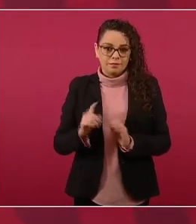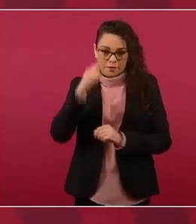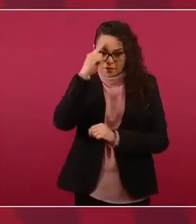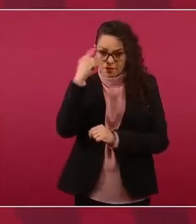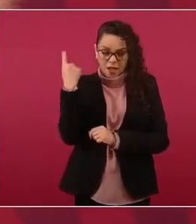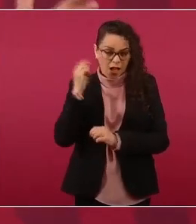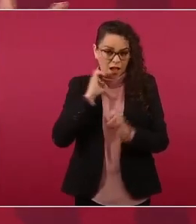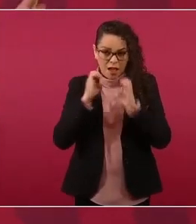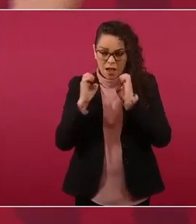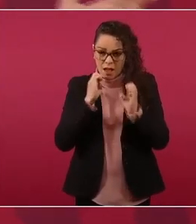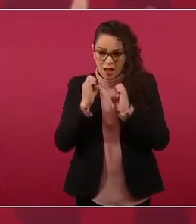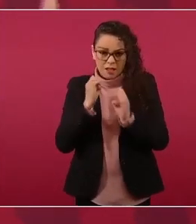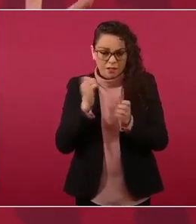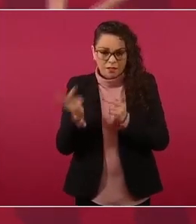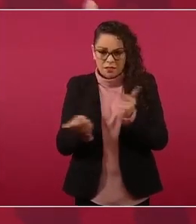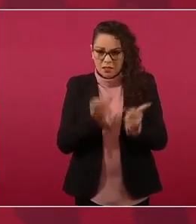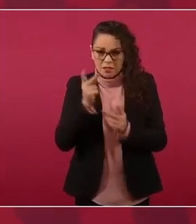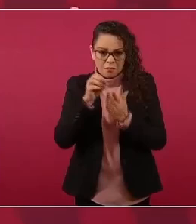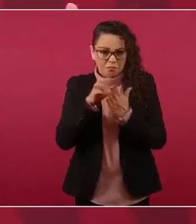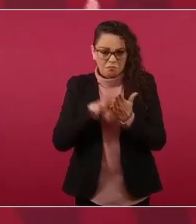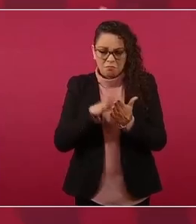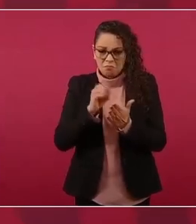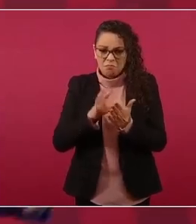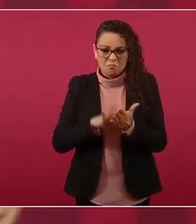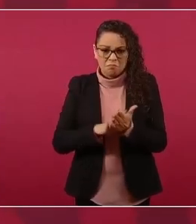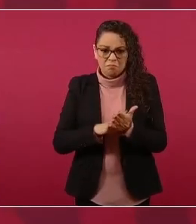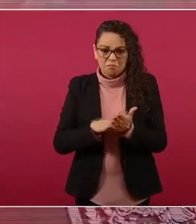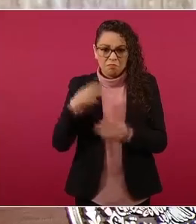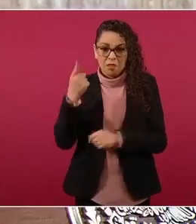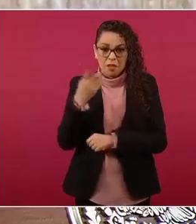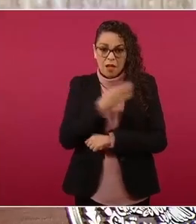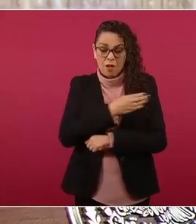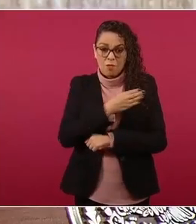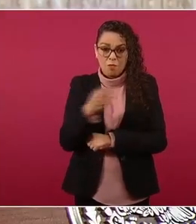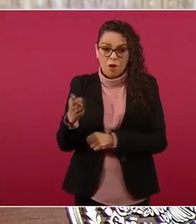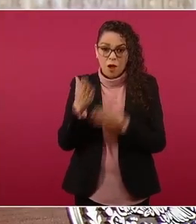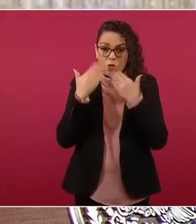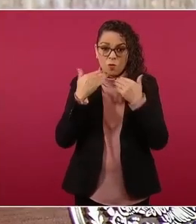Pero qué bueno que no hay tapados.